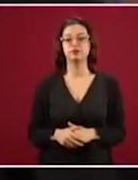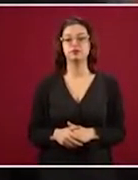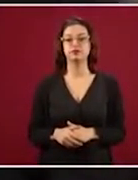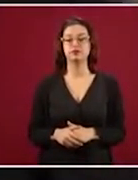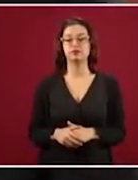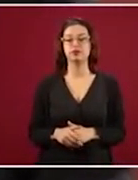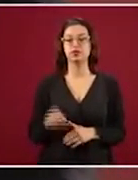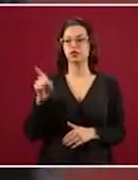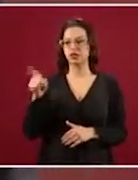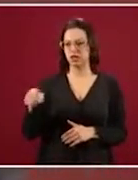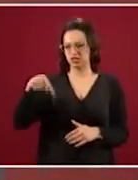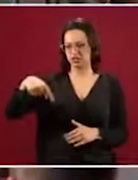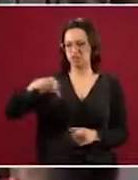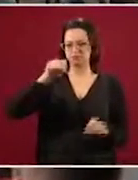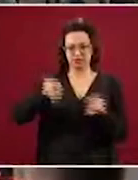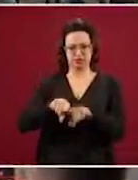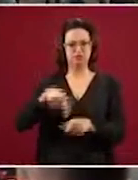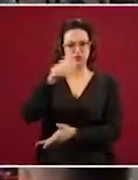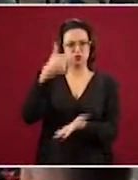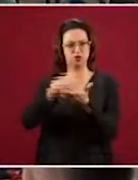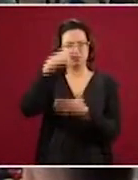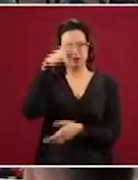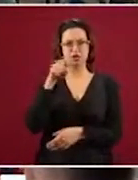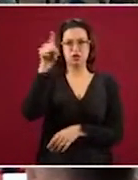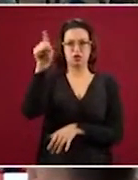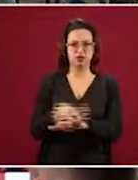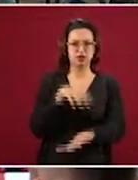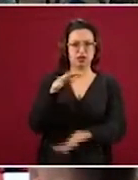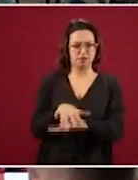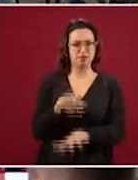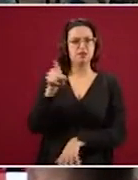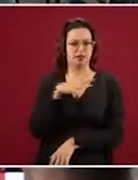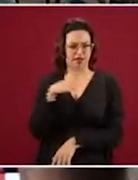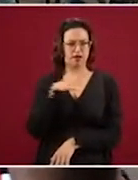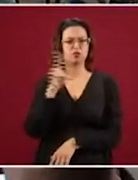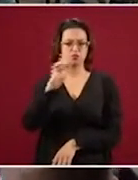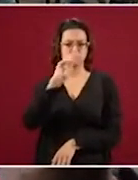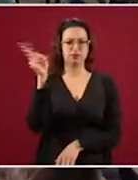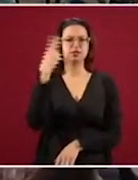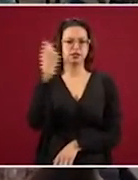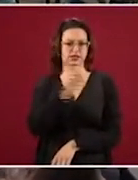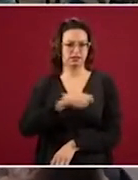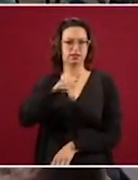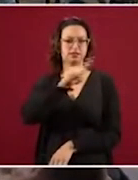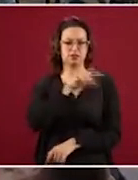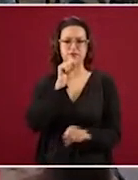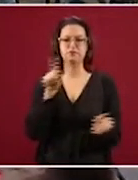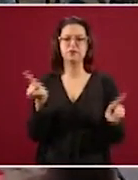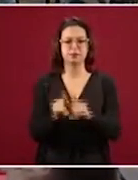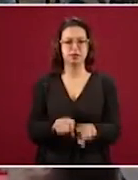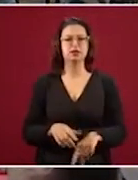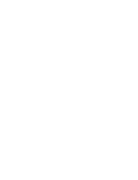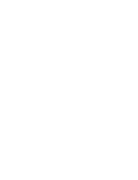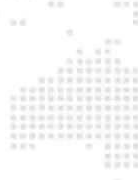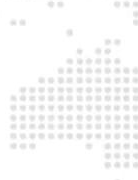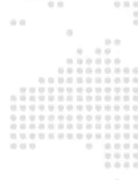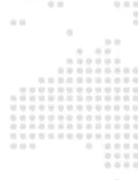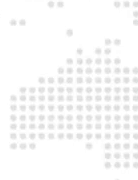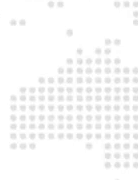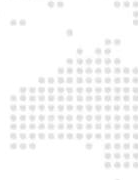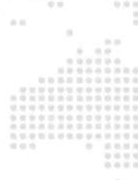en Tlalpan, ¿sí?, en la ciudad, y tenemos que abrir más